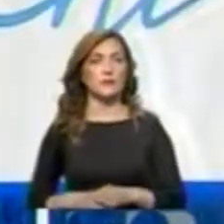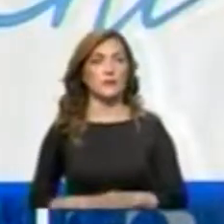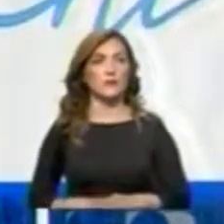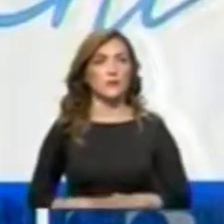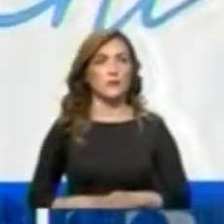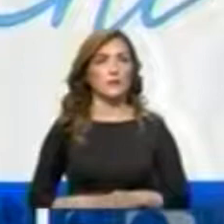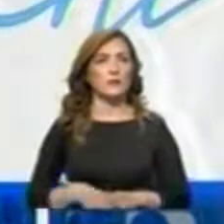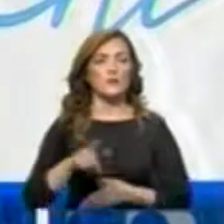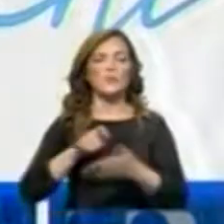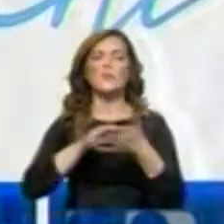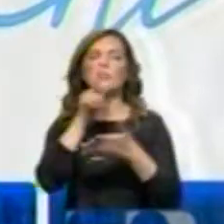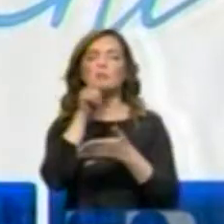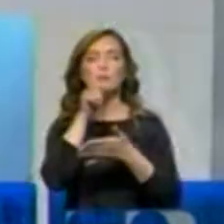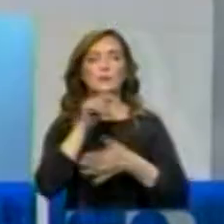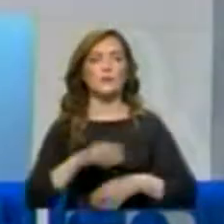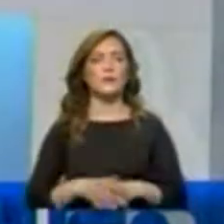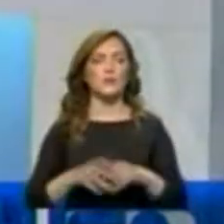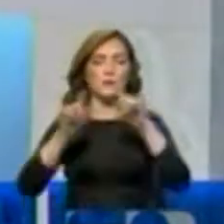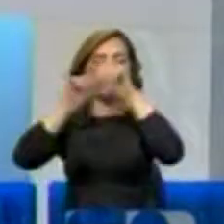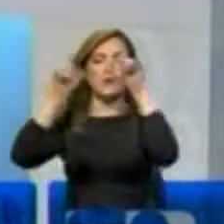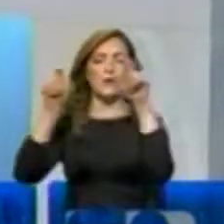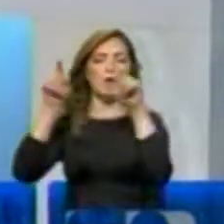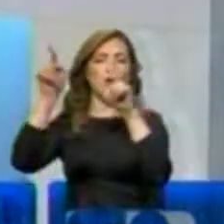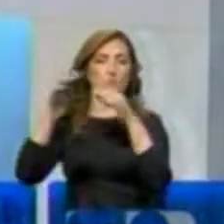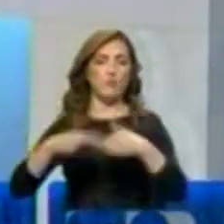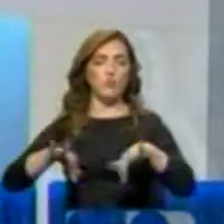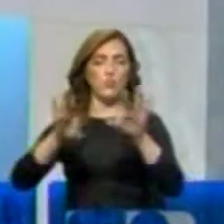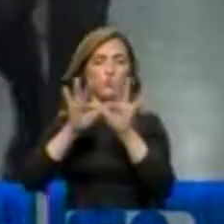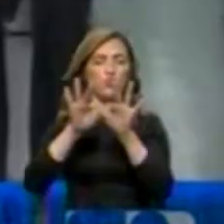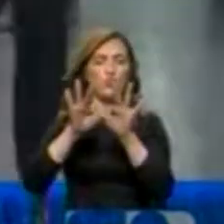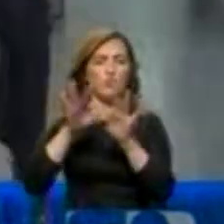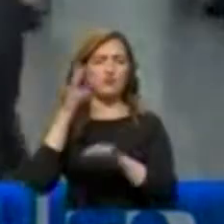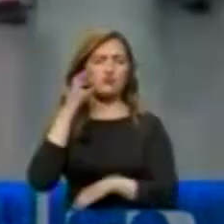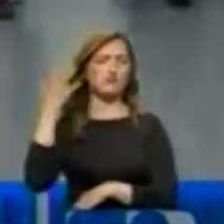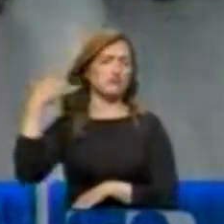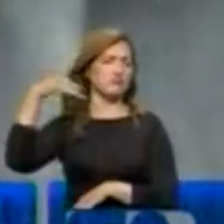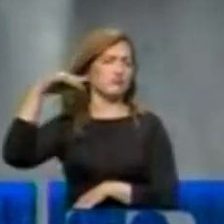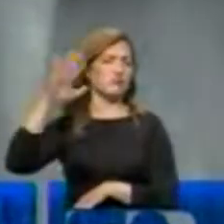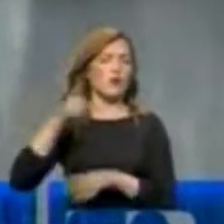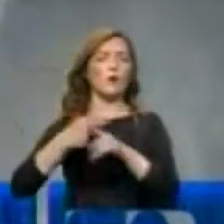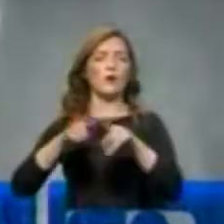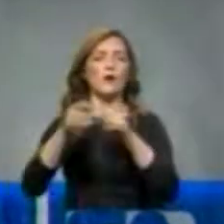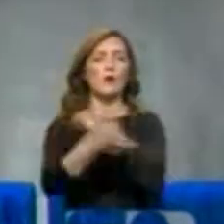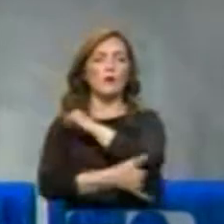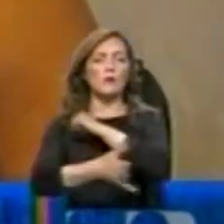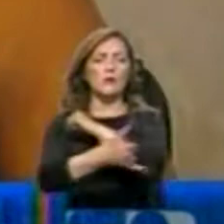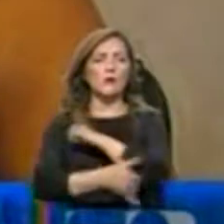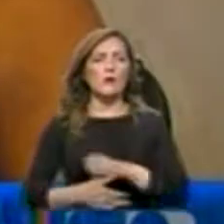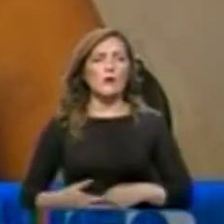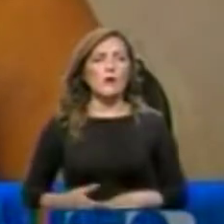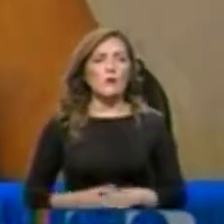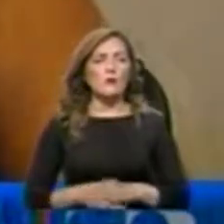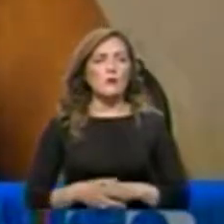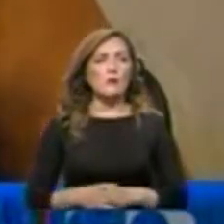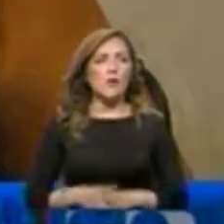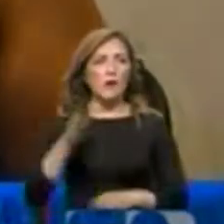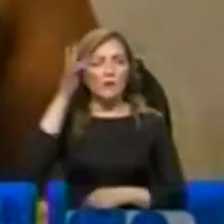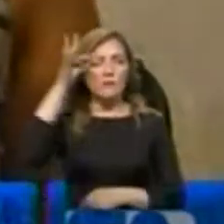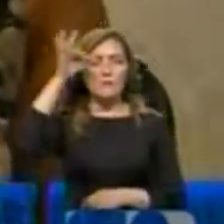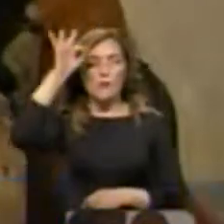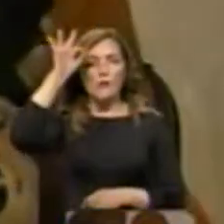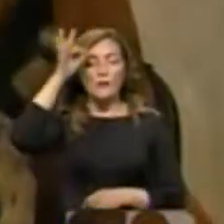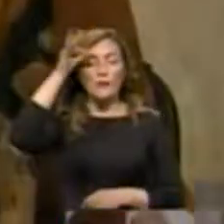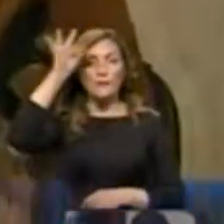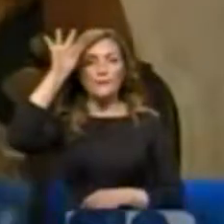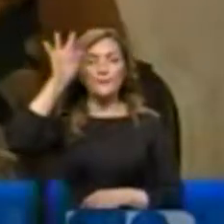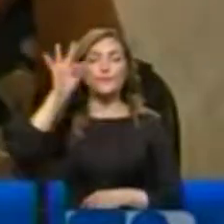firmas convocadas constan empresas con una importante trayectoria de diferentes países, que son de Francia, Estados